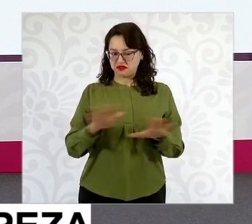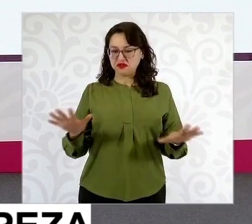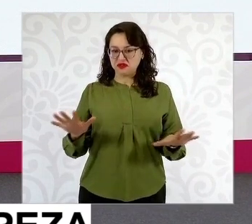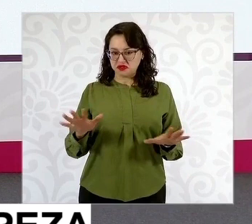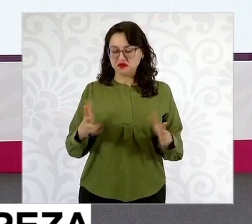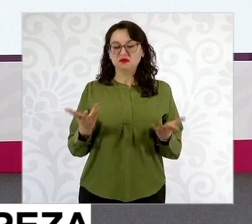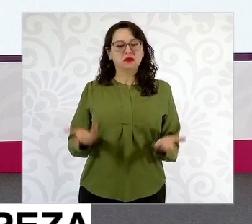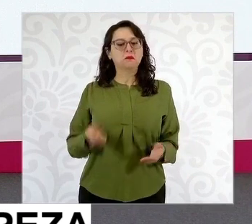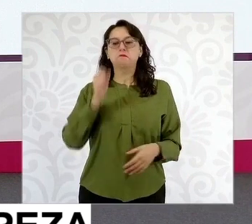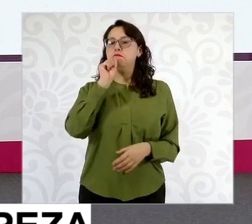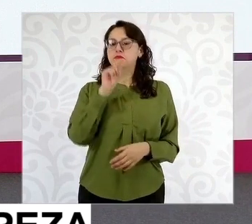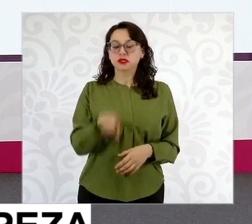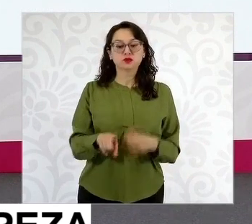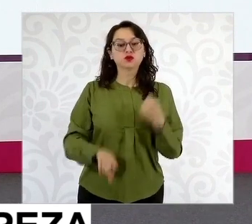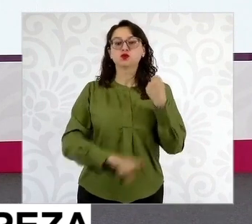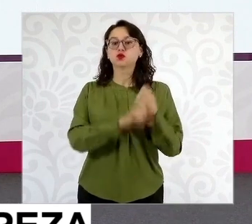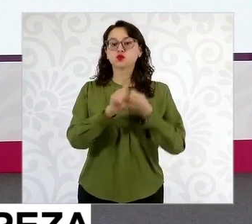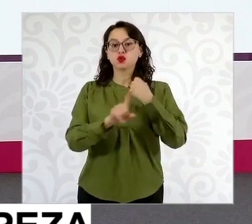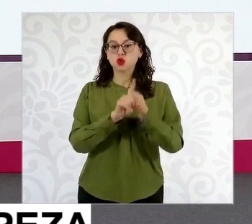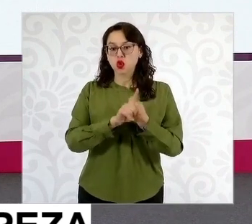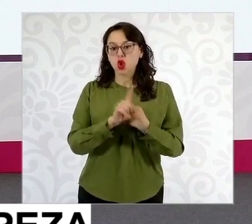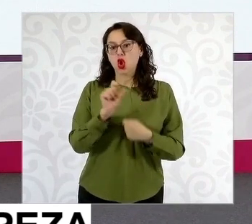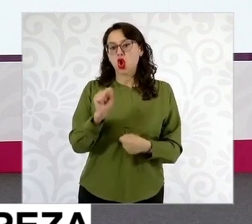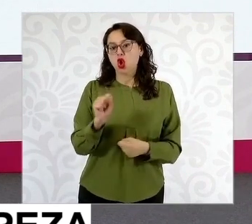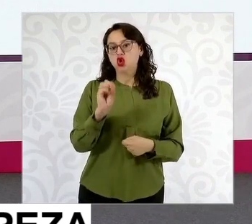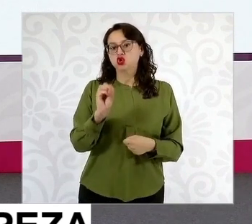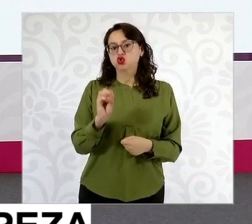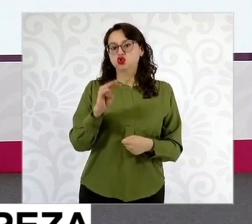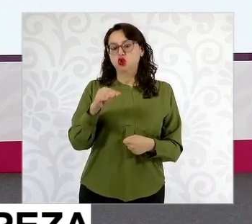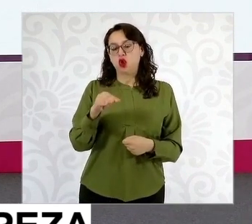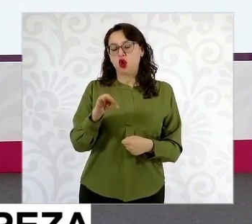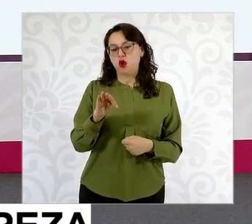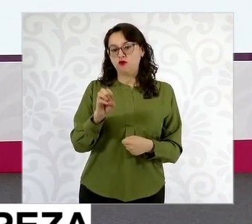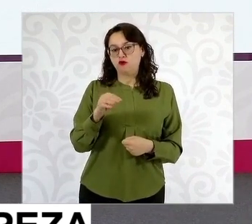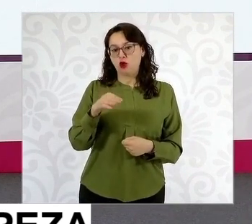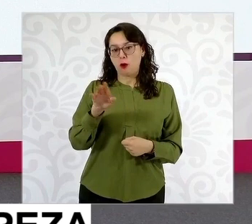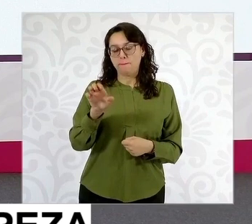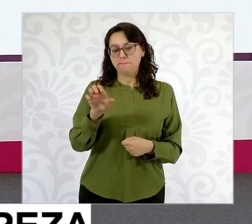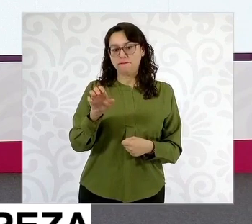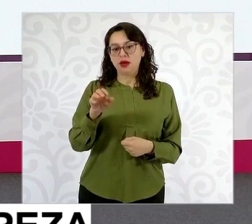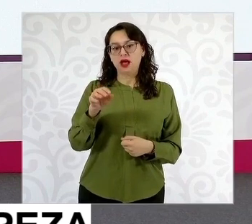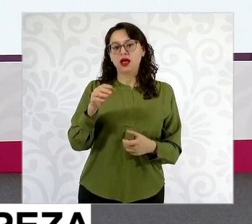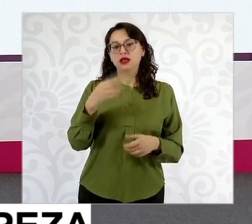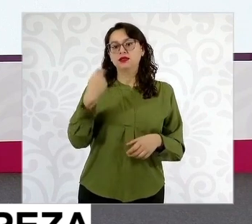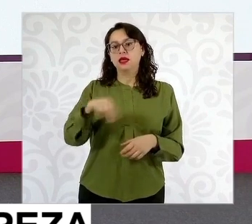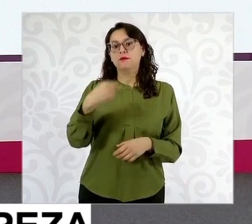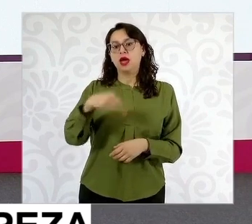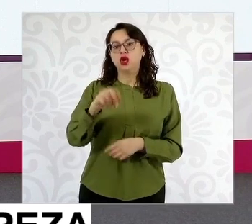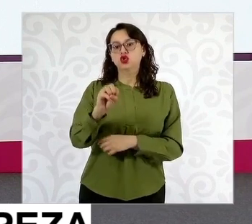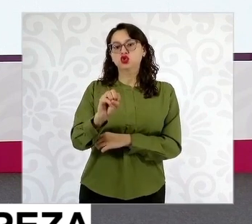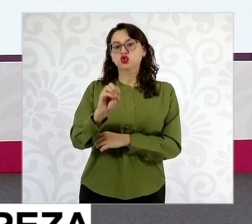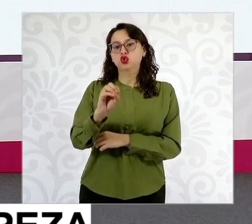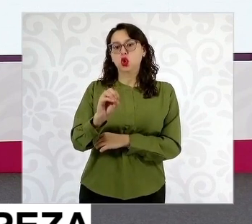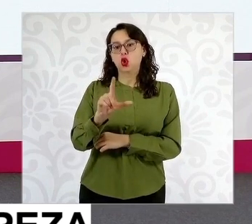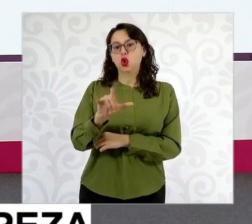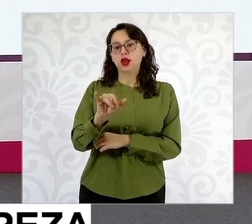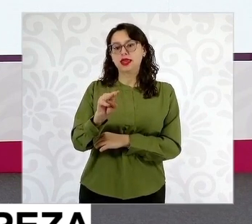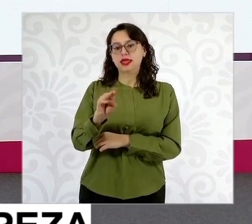también es una SOFOM, Soluciones de Inmuebles y Medios Express, Solimex. Es una